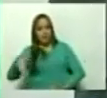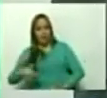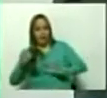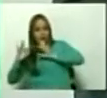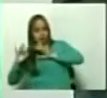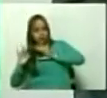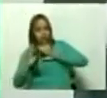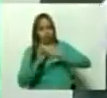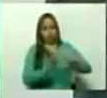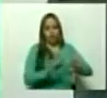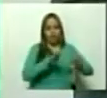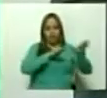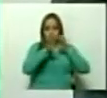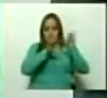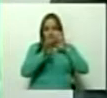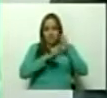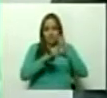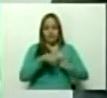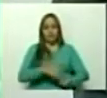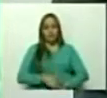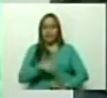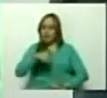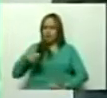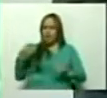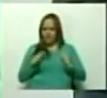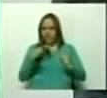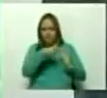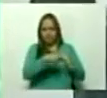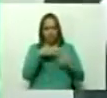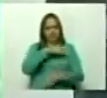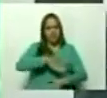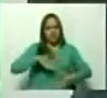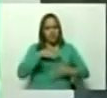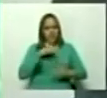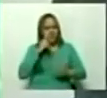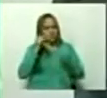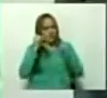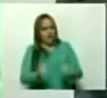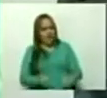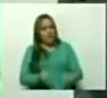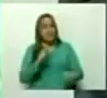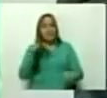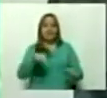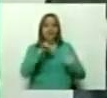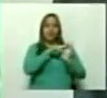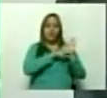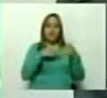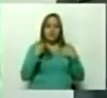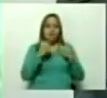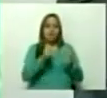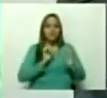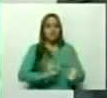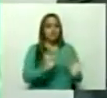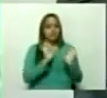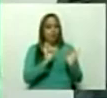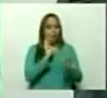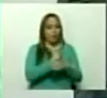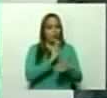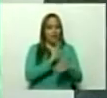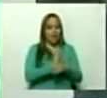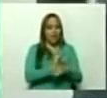tanto los turistas como los locales, bueno, disfruten sanamente, con seguridad, bioseguridad, de estas, en este